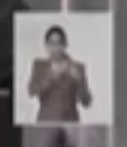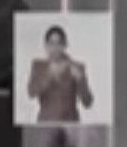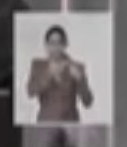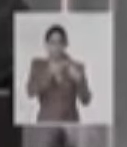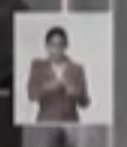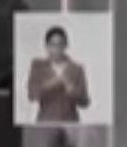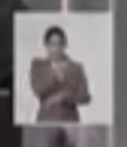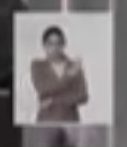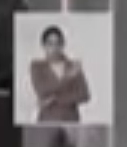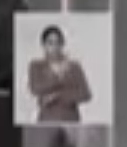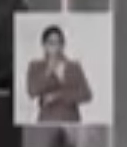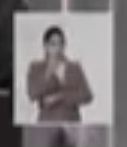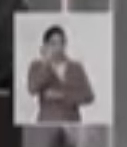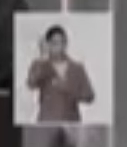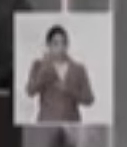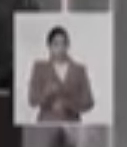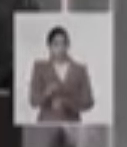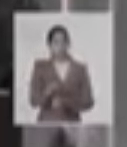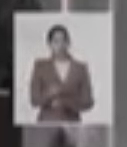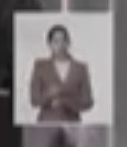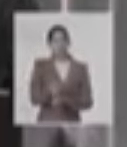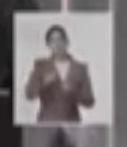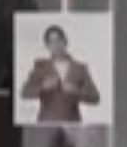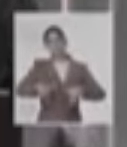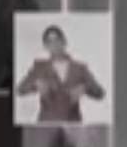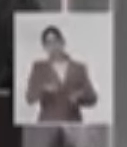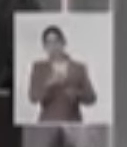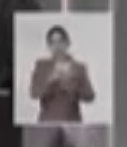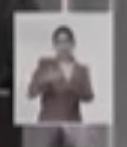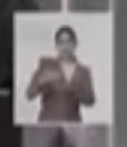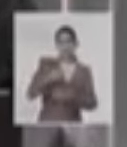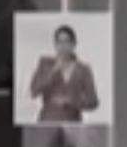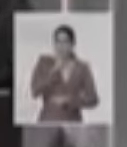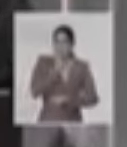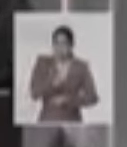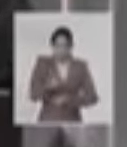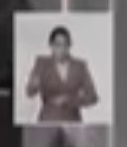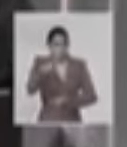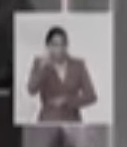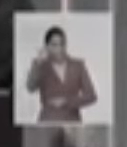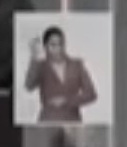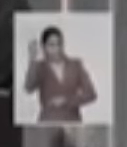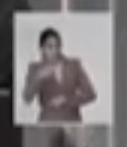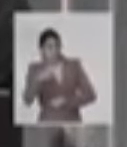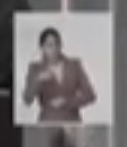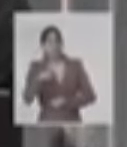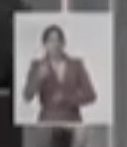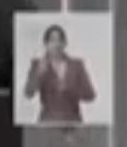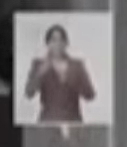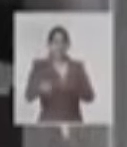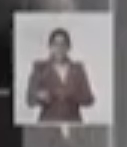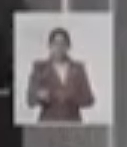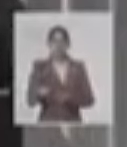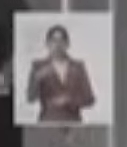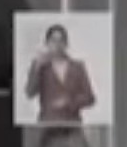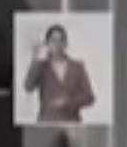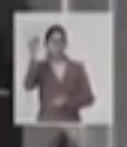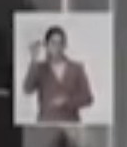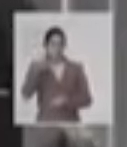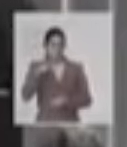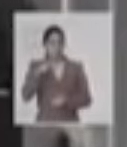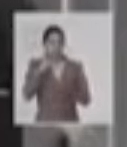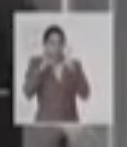revolución, que al final, en circunstancias más complicadas, mucho más complicadas como esto, tuvieron fe y se